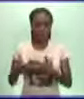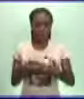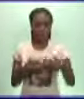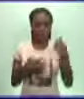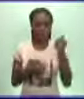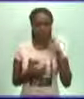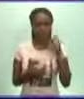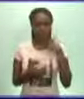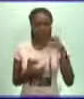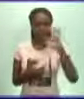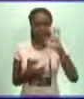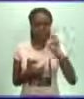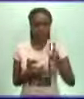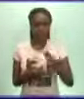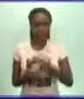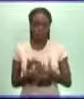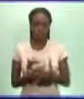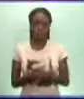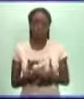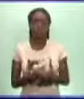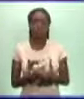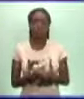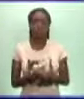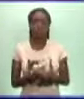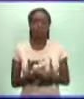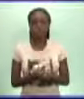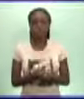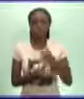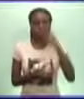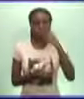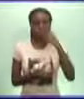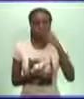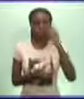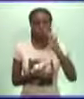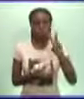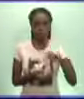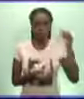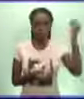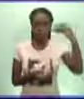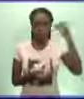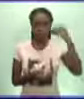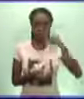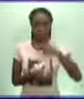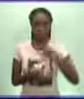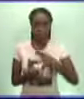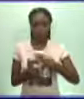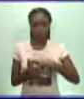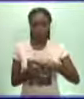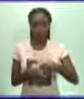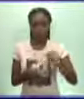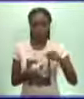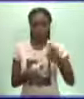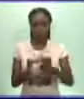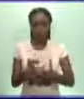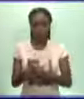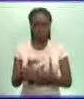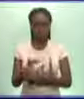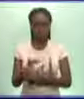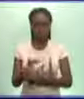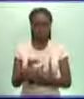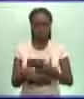1882. Seguramente conoces que la novela no es histórica, sino una novela de costumbres